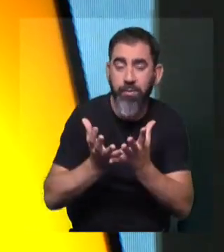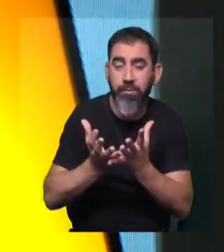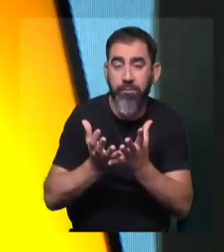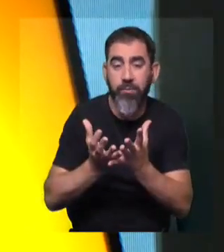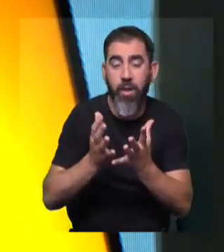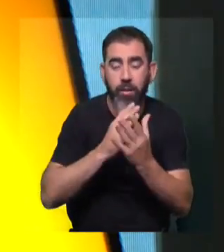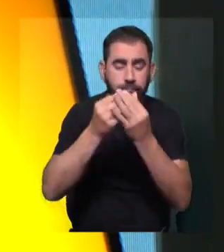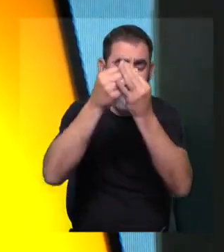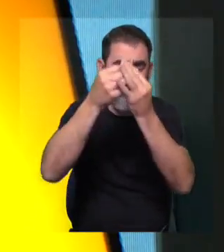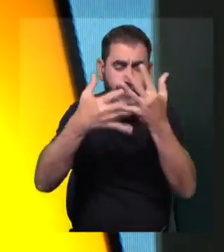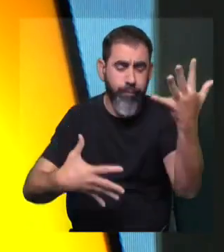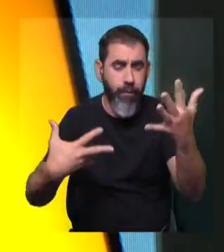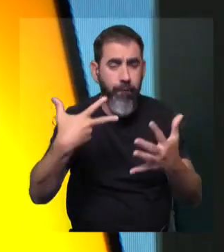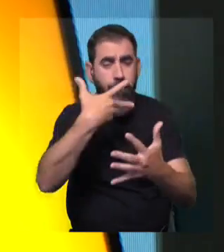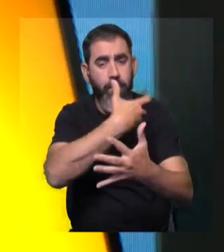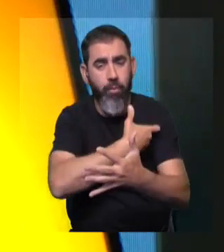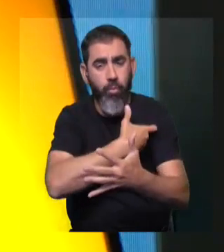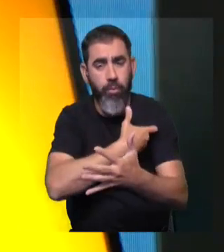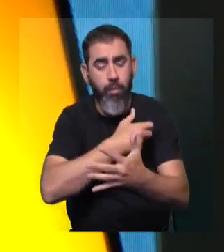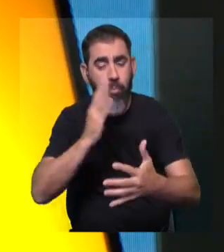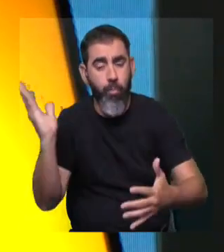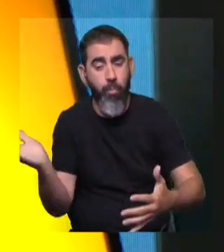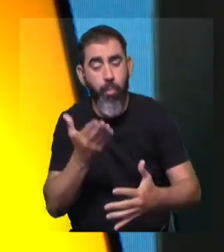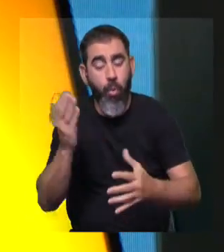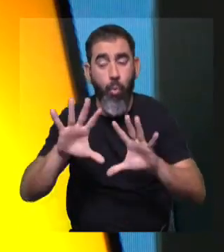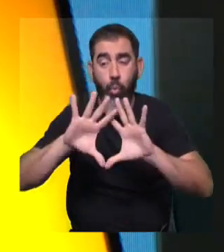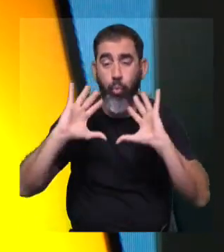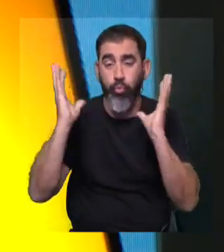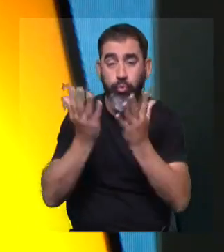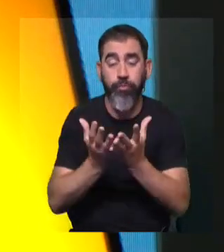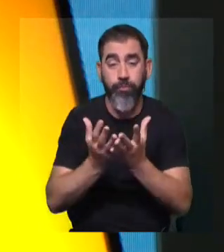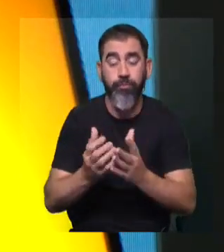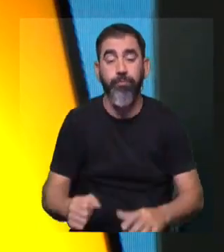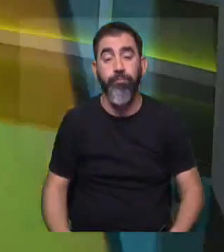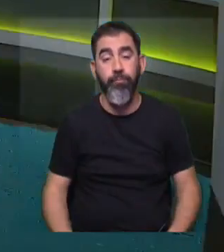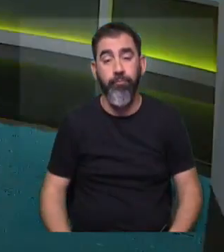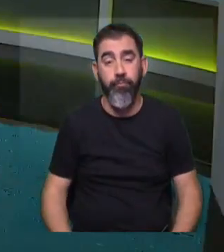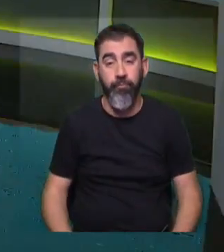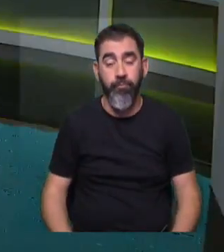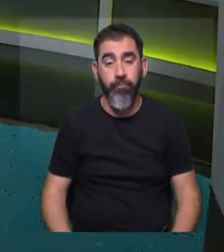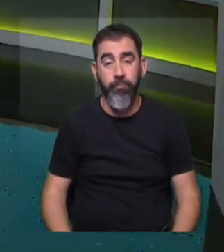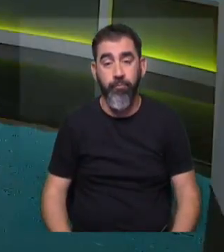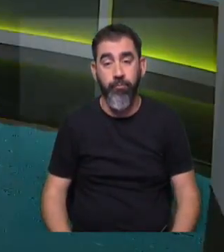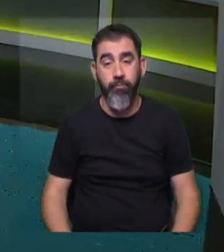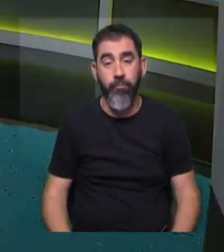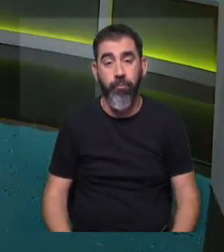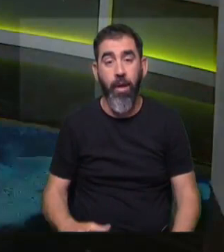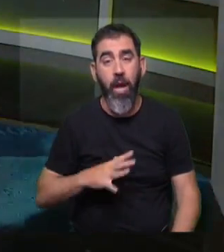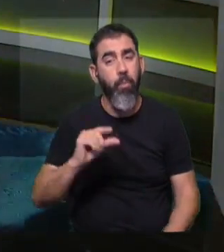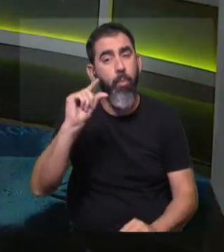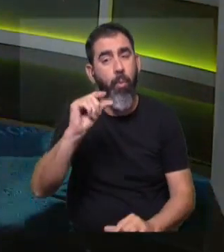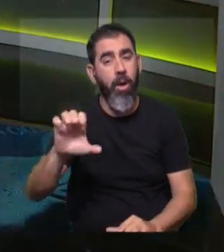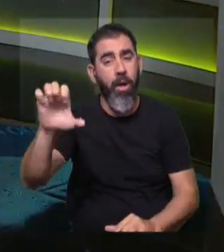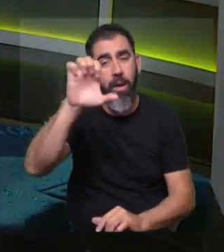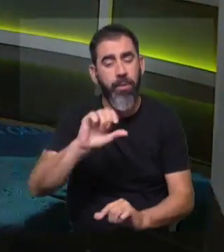portafolio amplio de vacunas, o sea, que hacen muchas de las vacunas universales, o sea, las vacunas que se usan mayoritariamente, me alcanzan los dedos de una mano para contarlas.